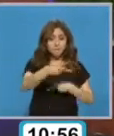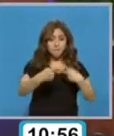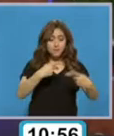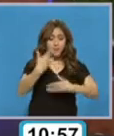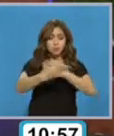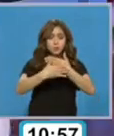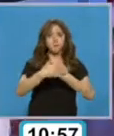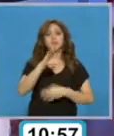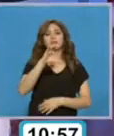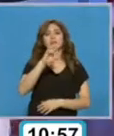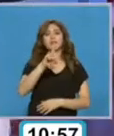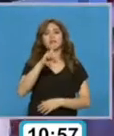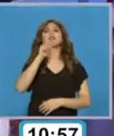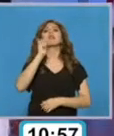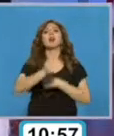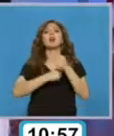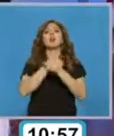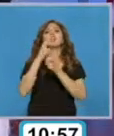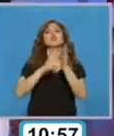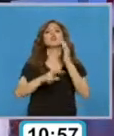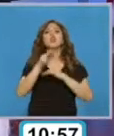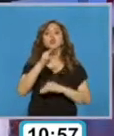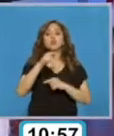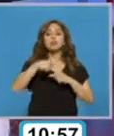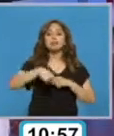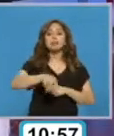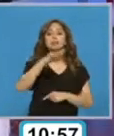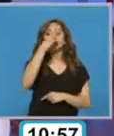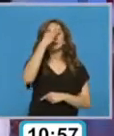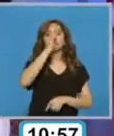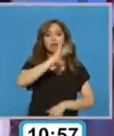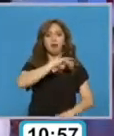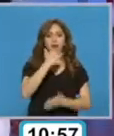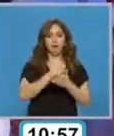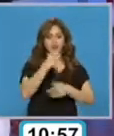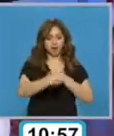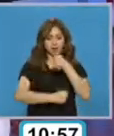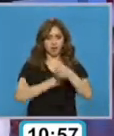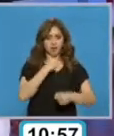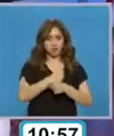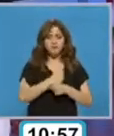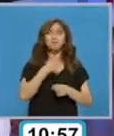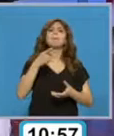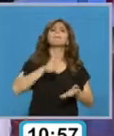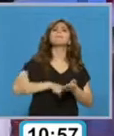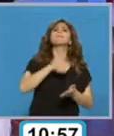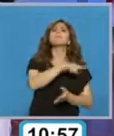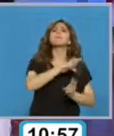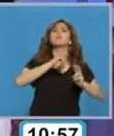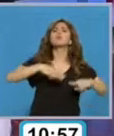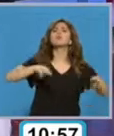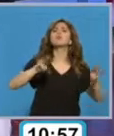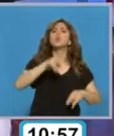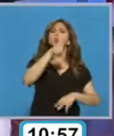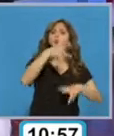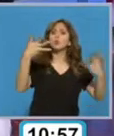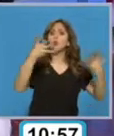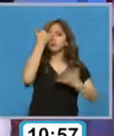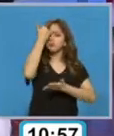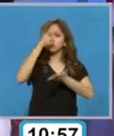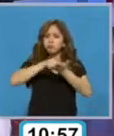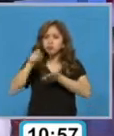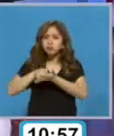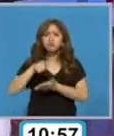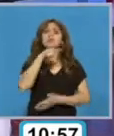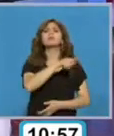para el 2018, que bueno, ya falta poco para que se termine el año. Y hay música, pues de ustedes. Están manejando este